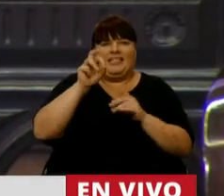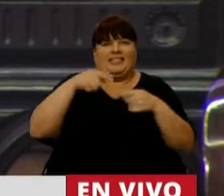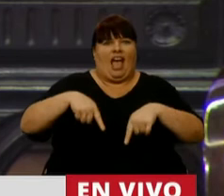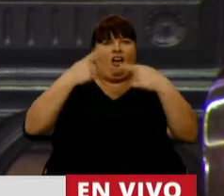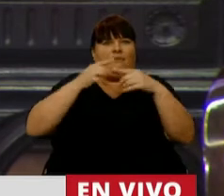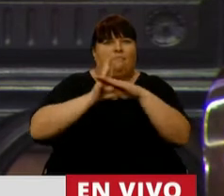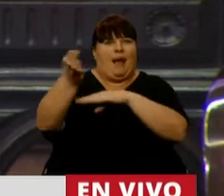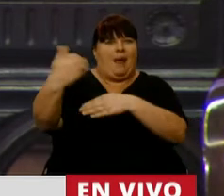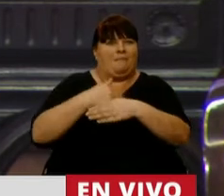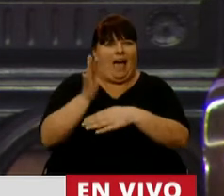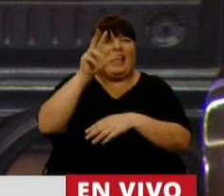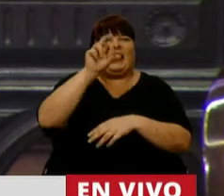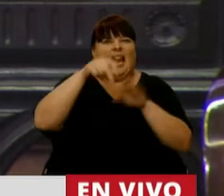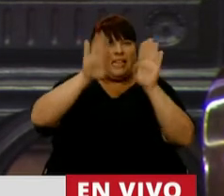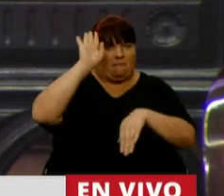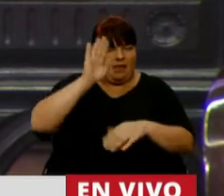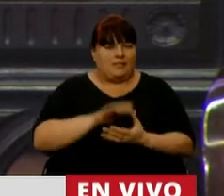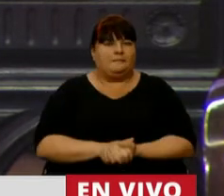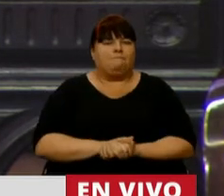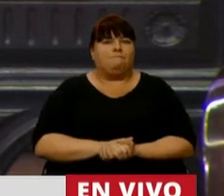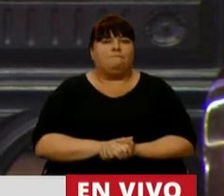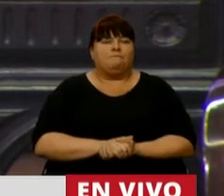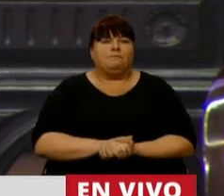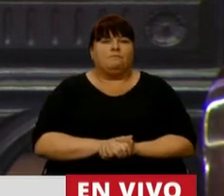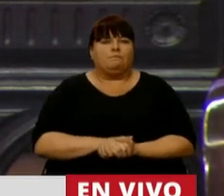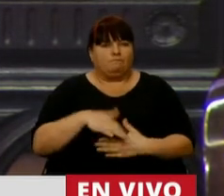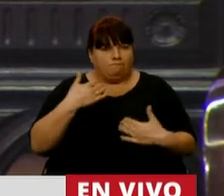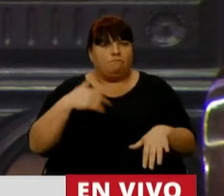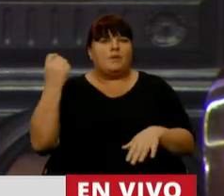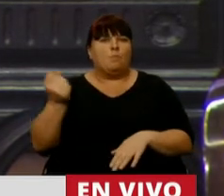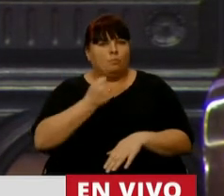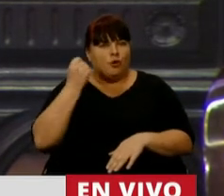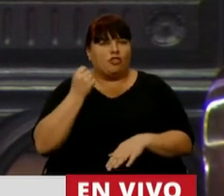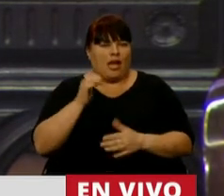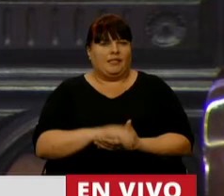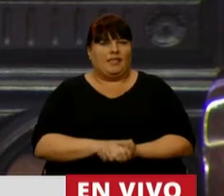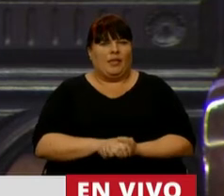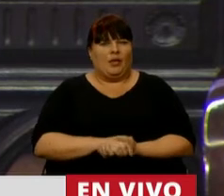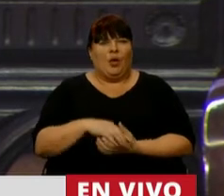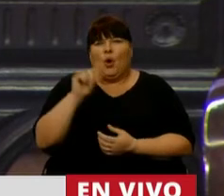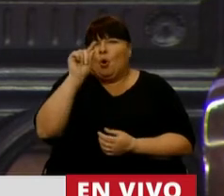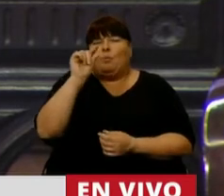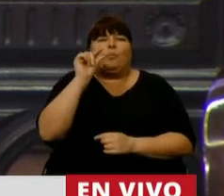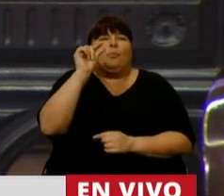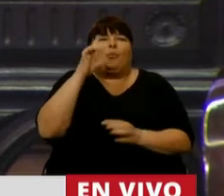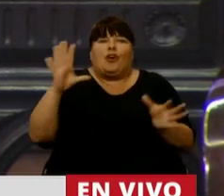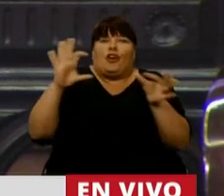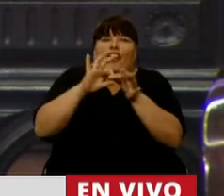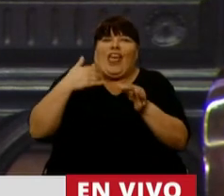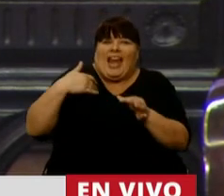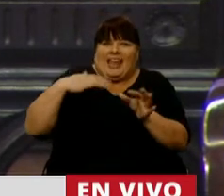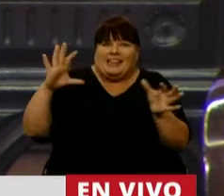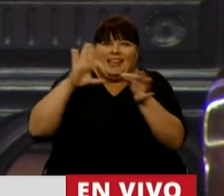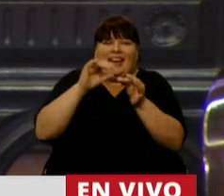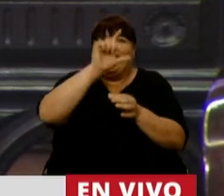pasos fronterizos, es muy importante, con un pedacito nomás que nos une a la Argentina,